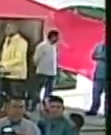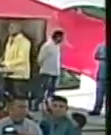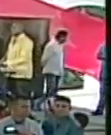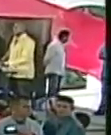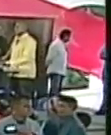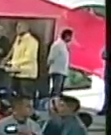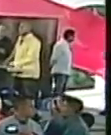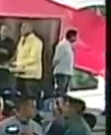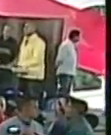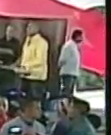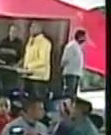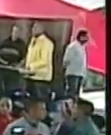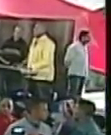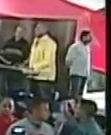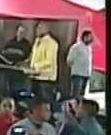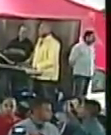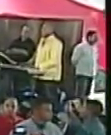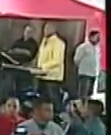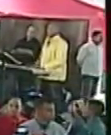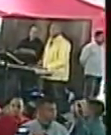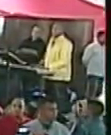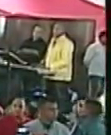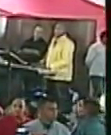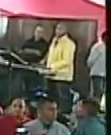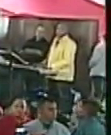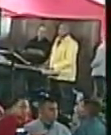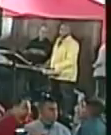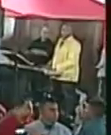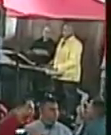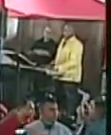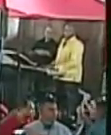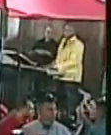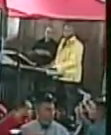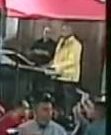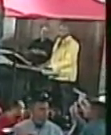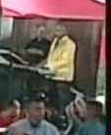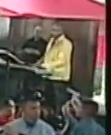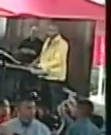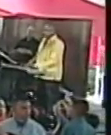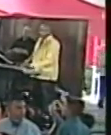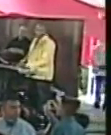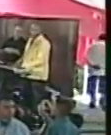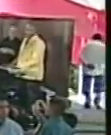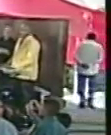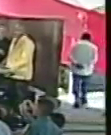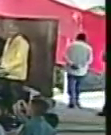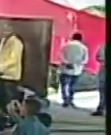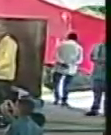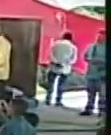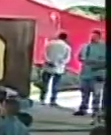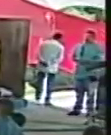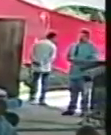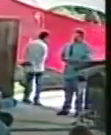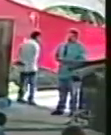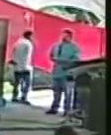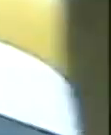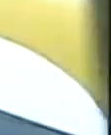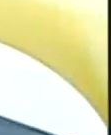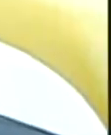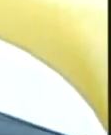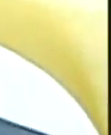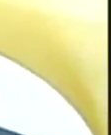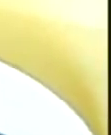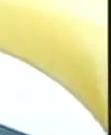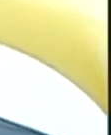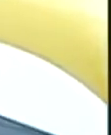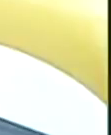Nicolás. Ese coro no se oye, como dice el coro. ¡Taboa, taboa mía! Ya no